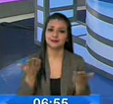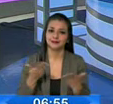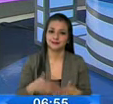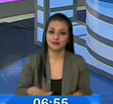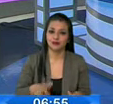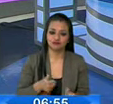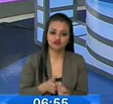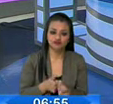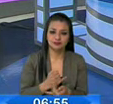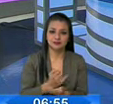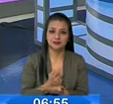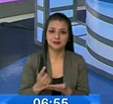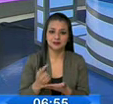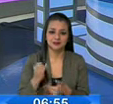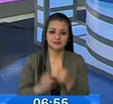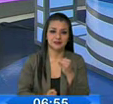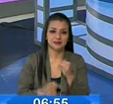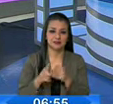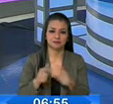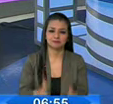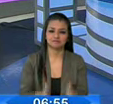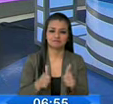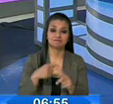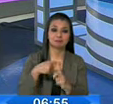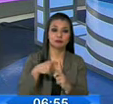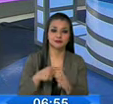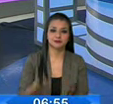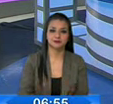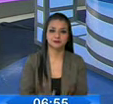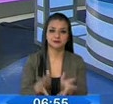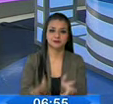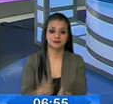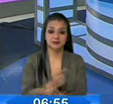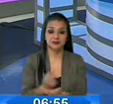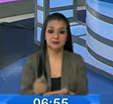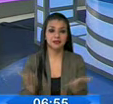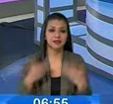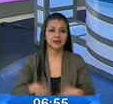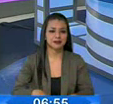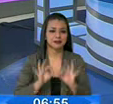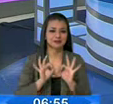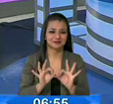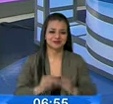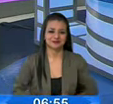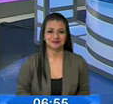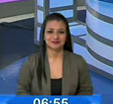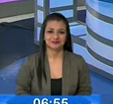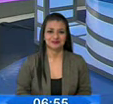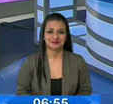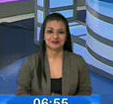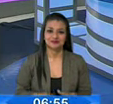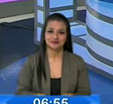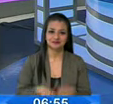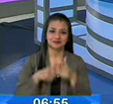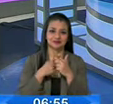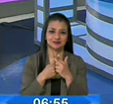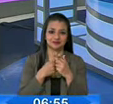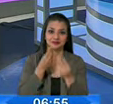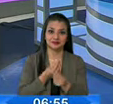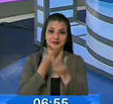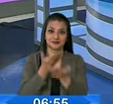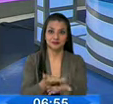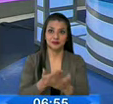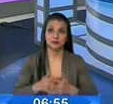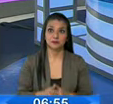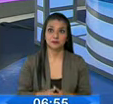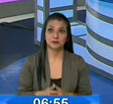cerca del fin de semana, así que a vivirlo con toda la energía para terminar de una muy buena manera esta semana. Vamos a empezar contándoles entonces que